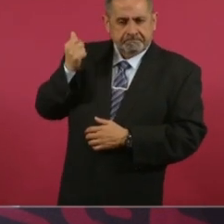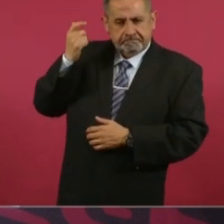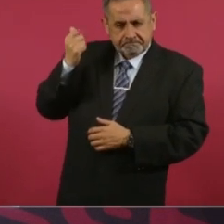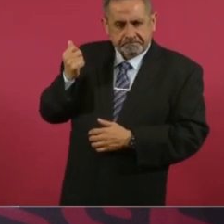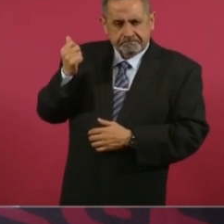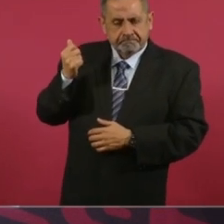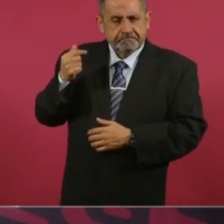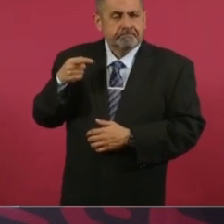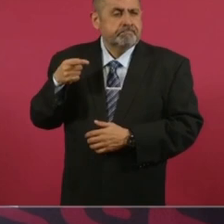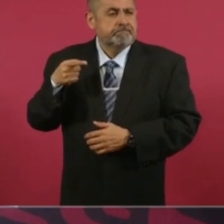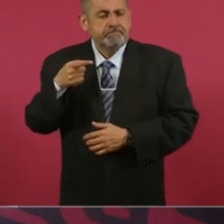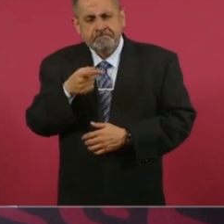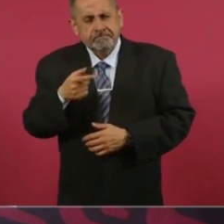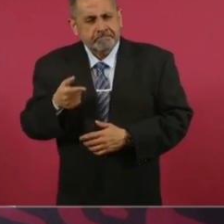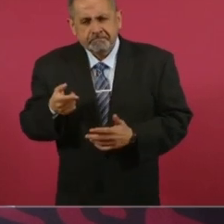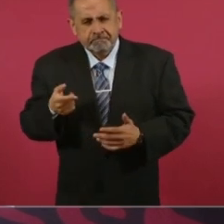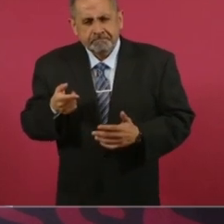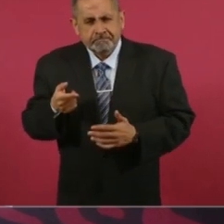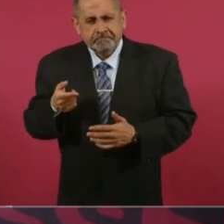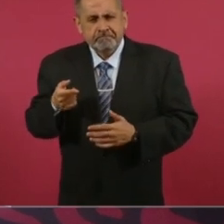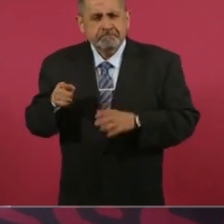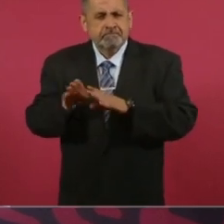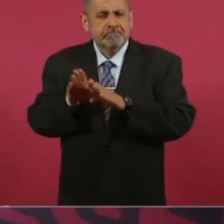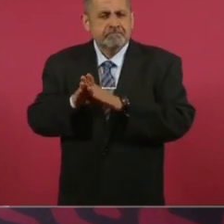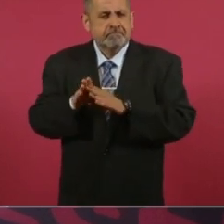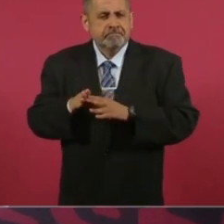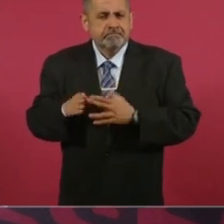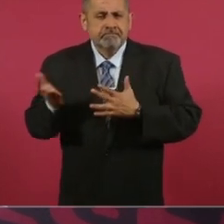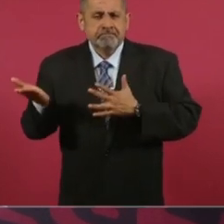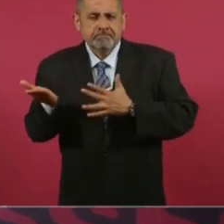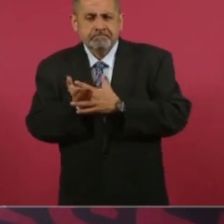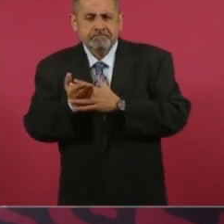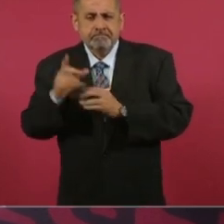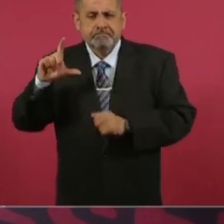trabajo no reciban